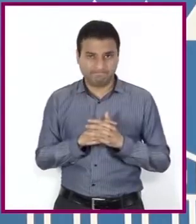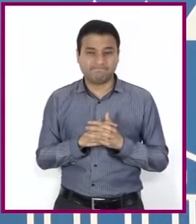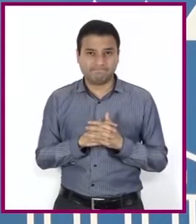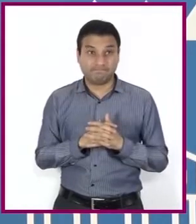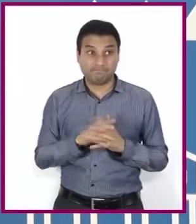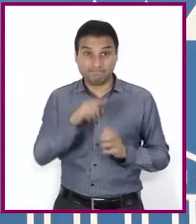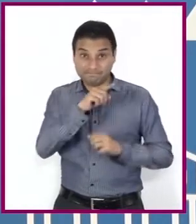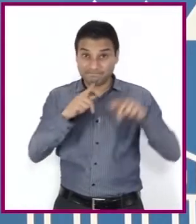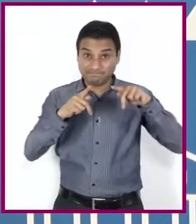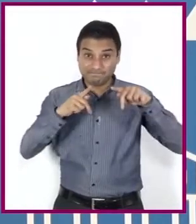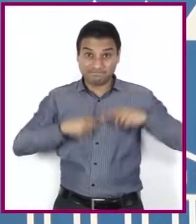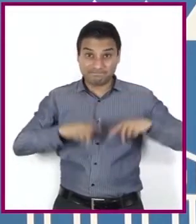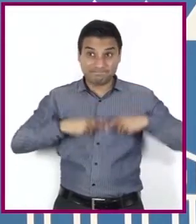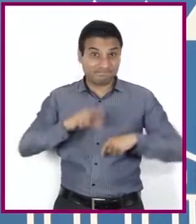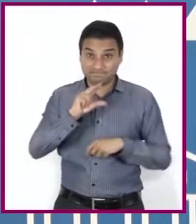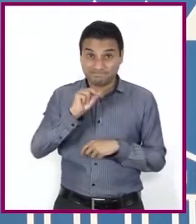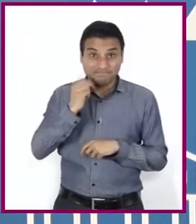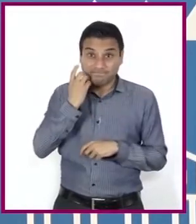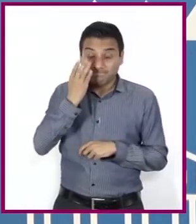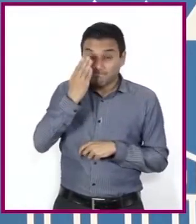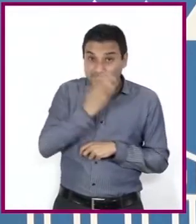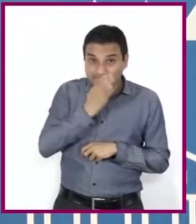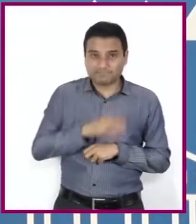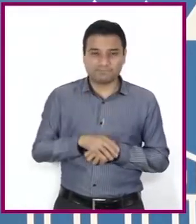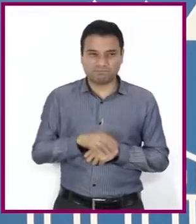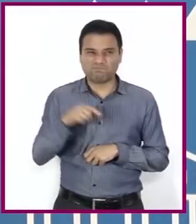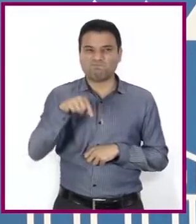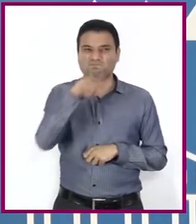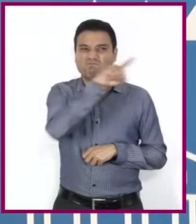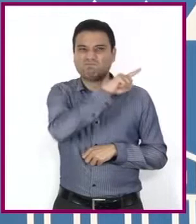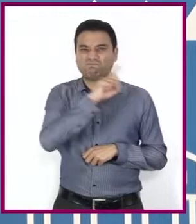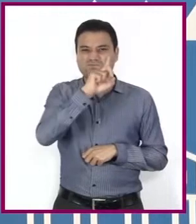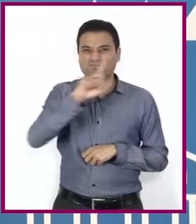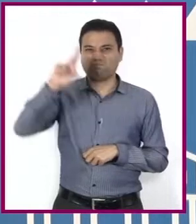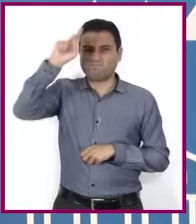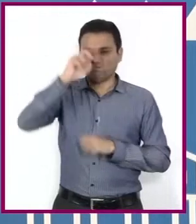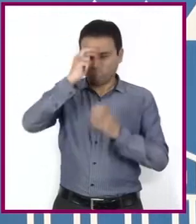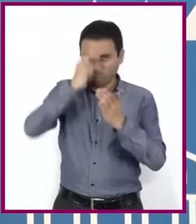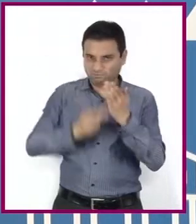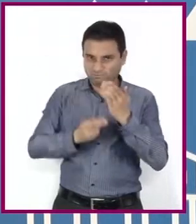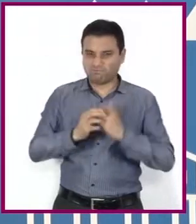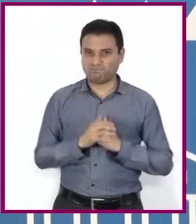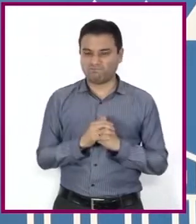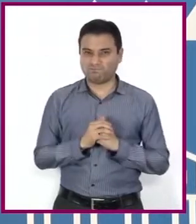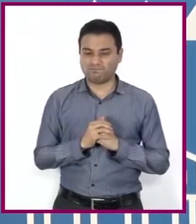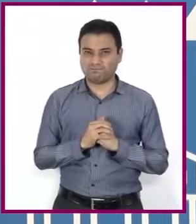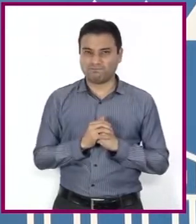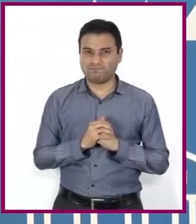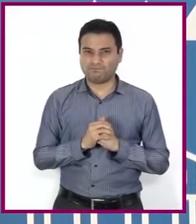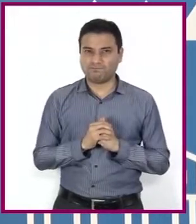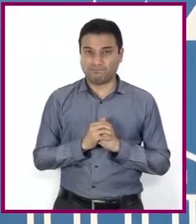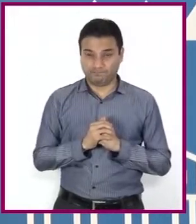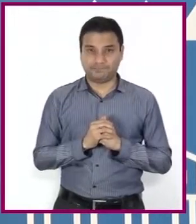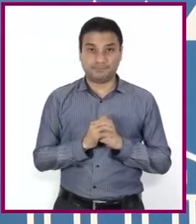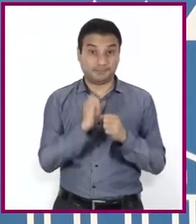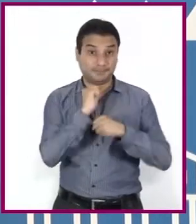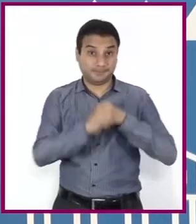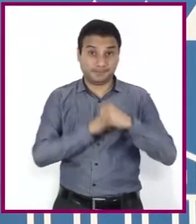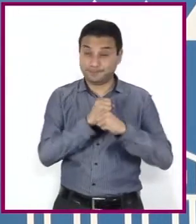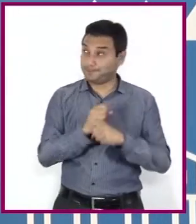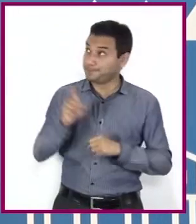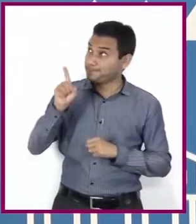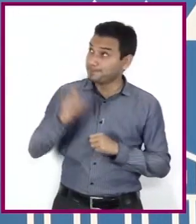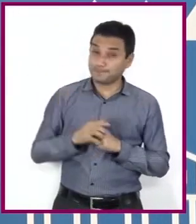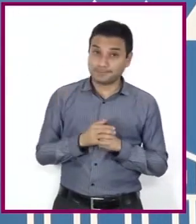era considerado como un infiel. Esta relación de las armas con la religión cristiana se vio fortalecida en el año de